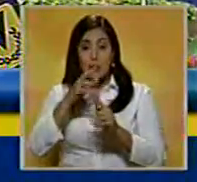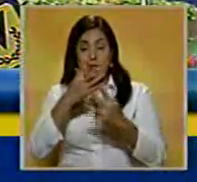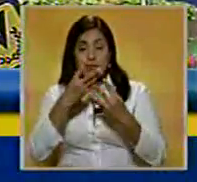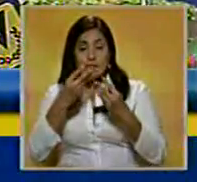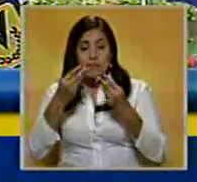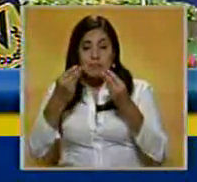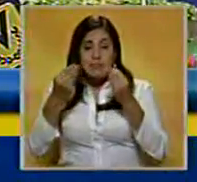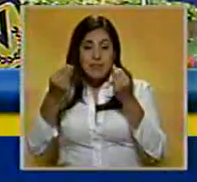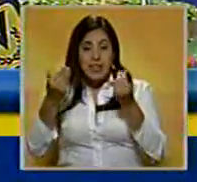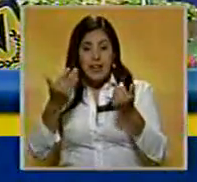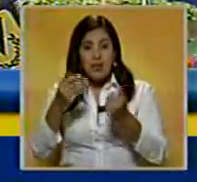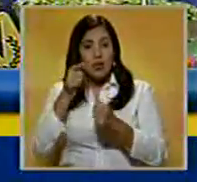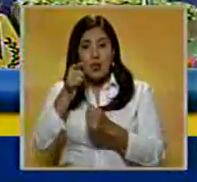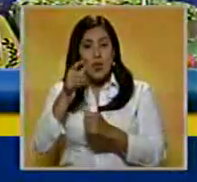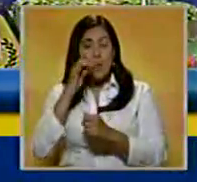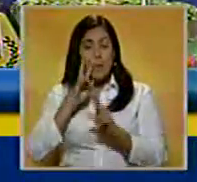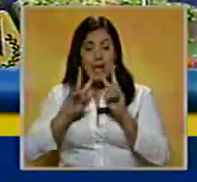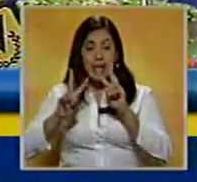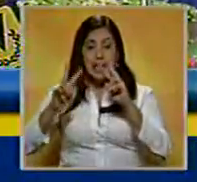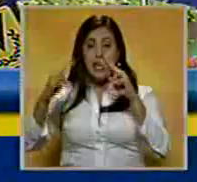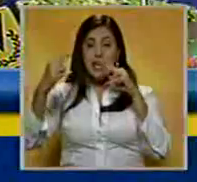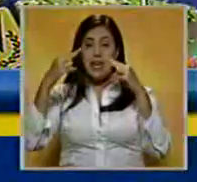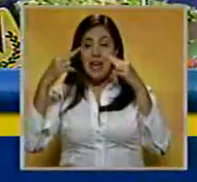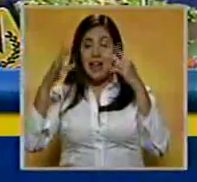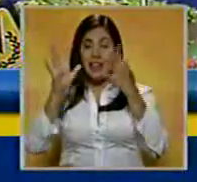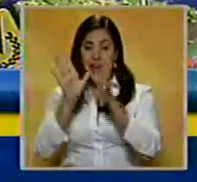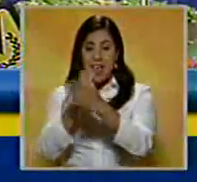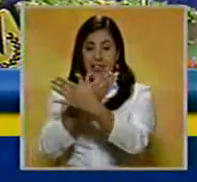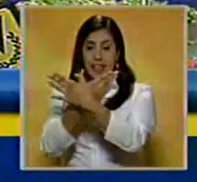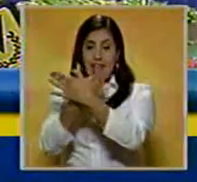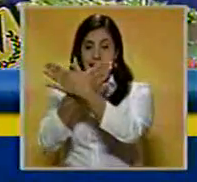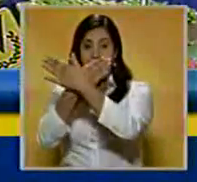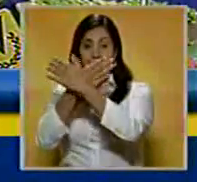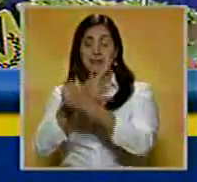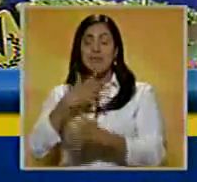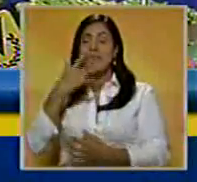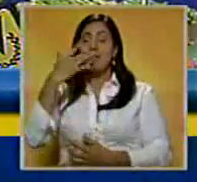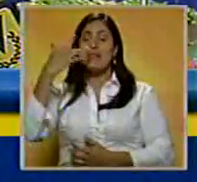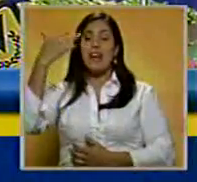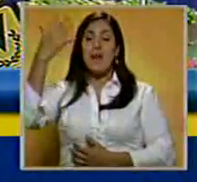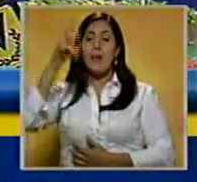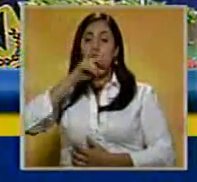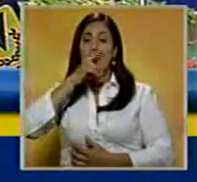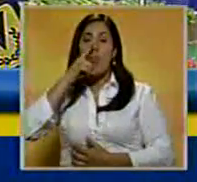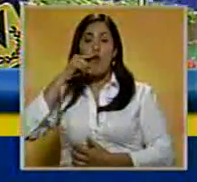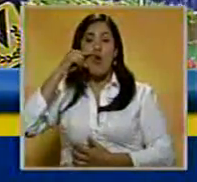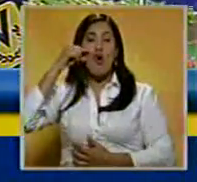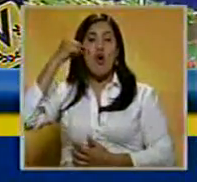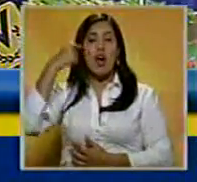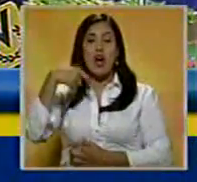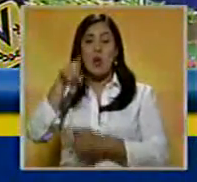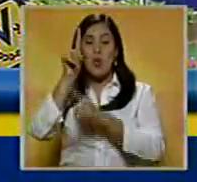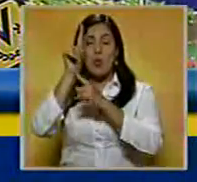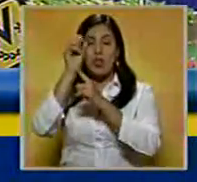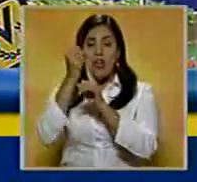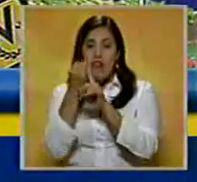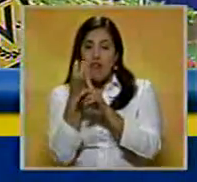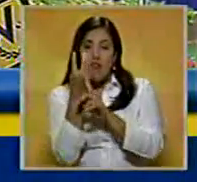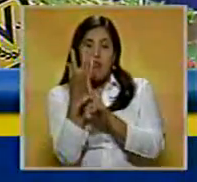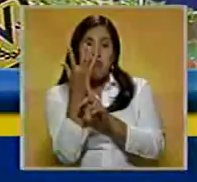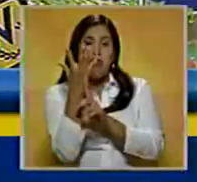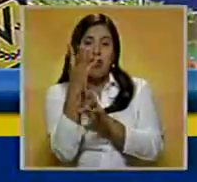a sorbo tu mirada angelical y respiro de tu boca esa flor